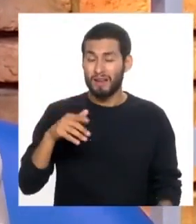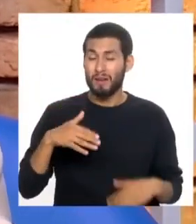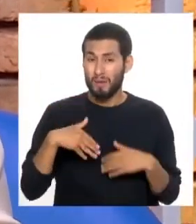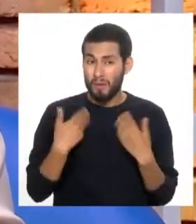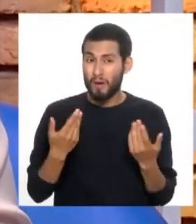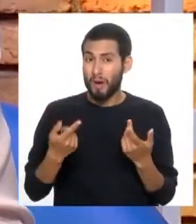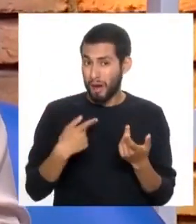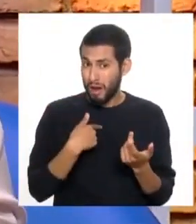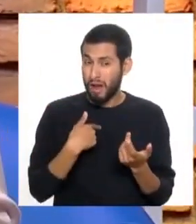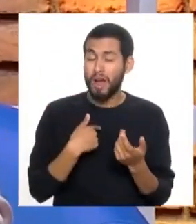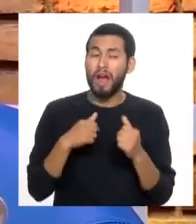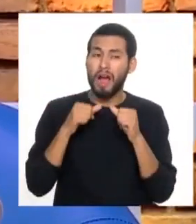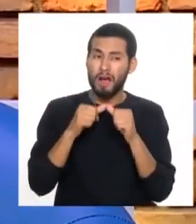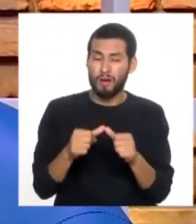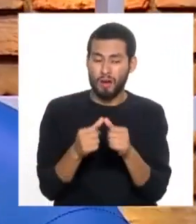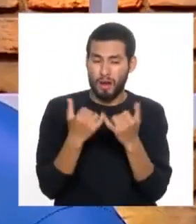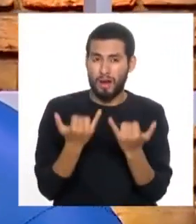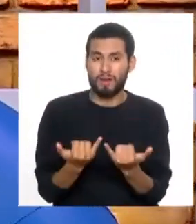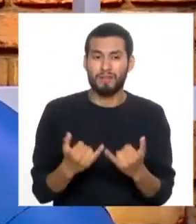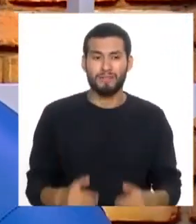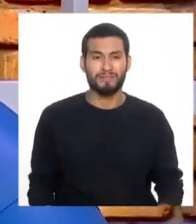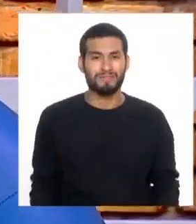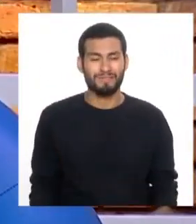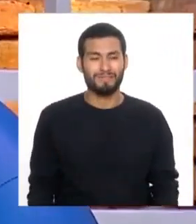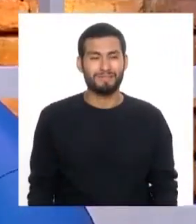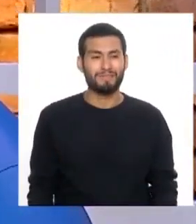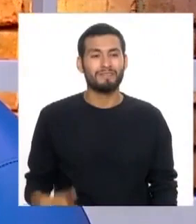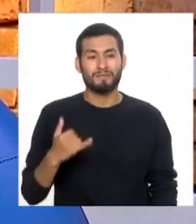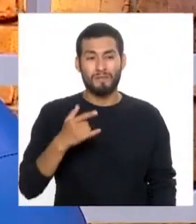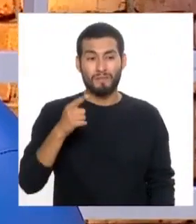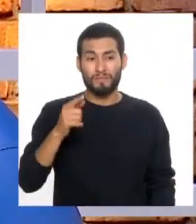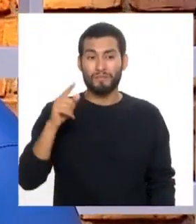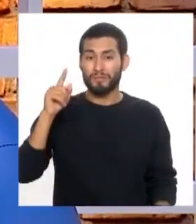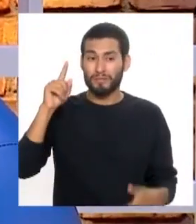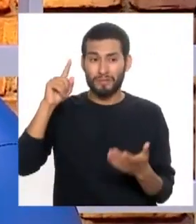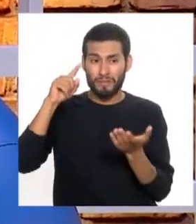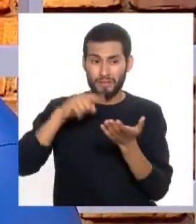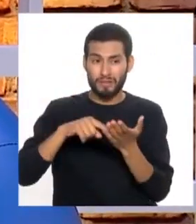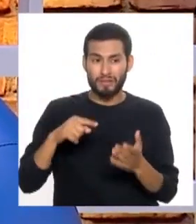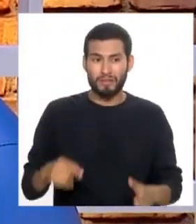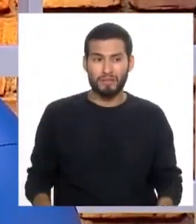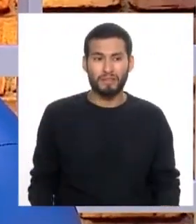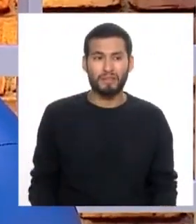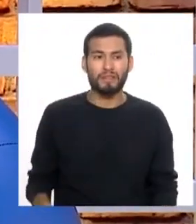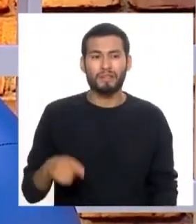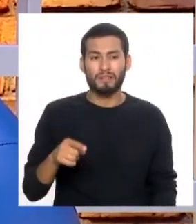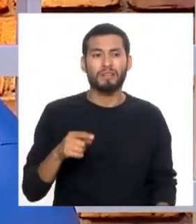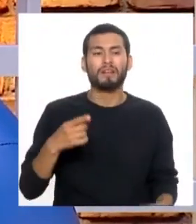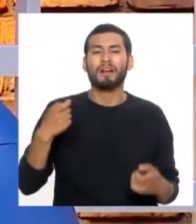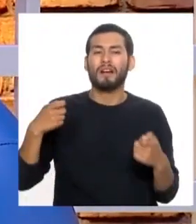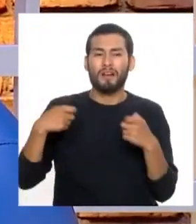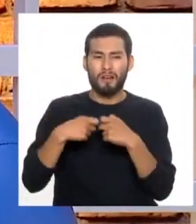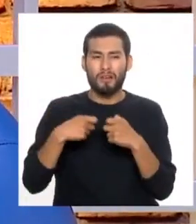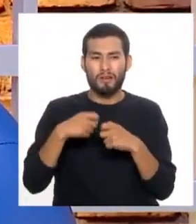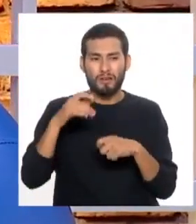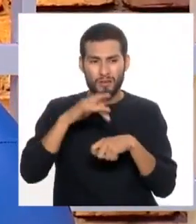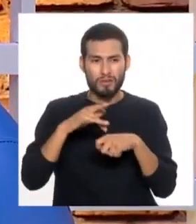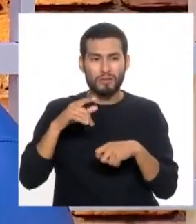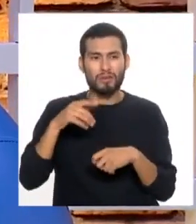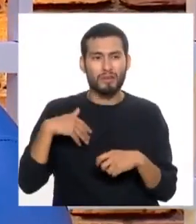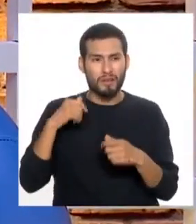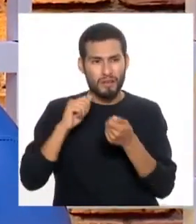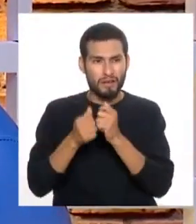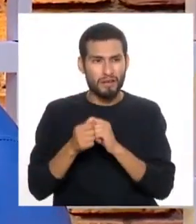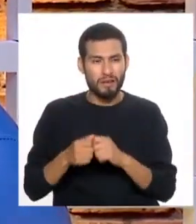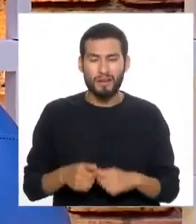contar conmigo a partir de ahora. Y ahora puedes tocar las hojitas. Es un interruptor biológico. Tocas y